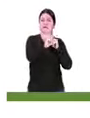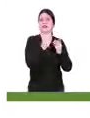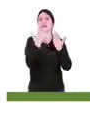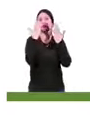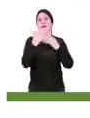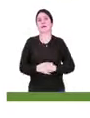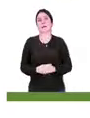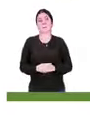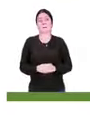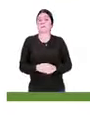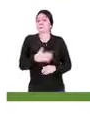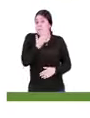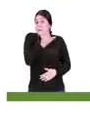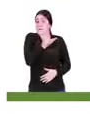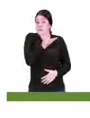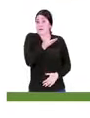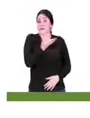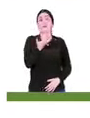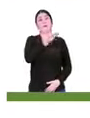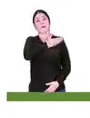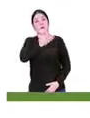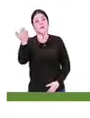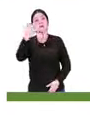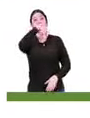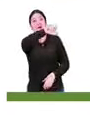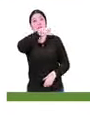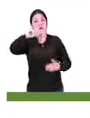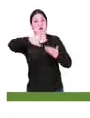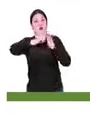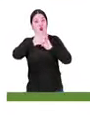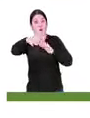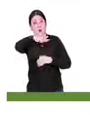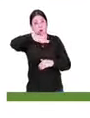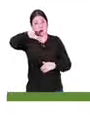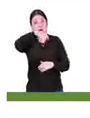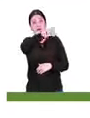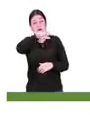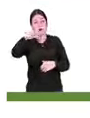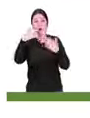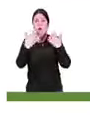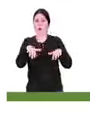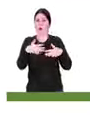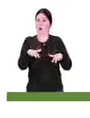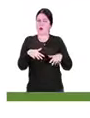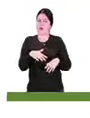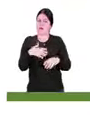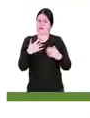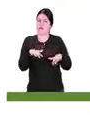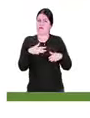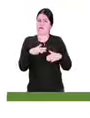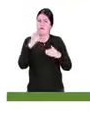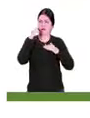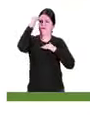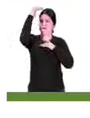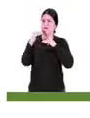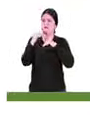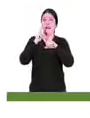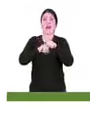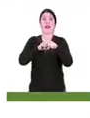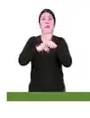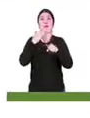permitiendo de esta manera que la comunidad, en términos generales, obtenga un ahorro del orden de 2 horas